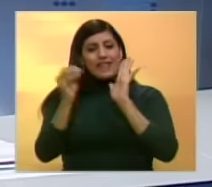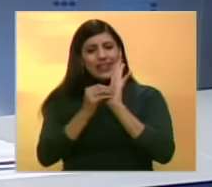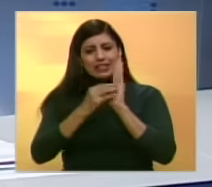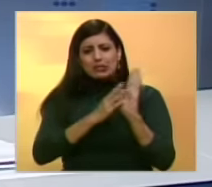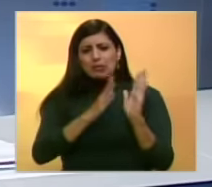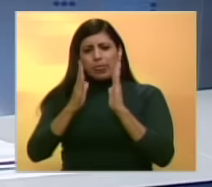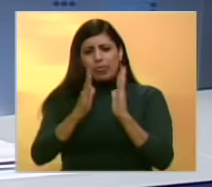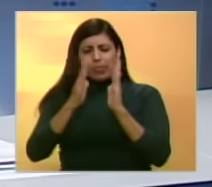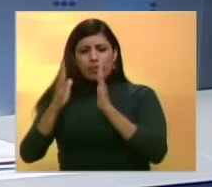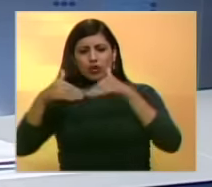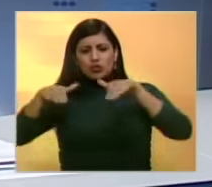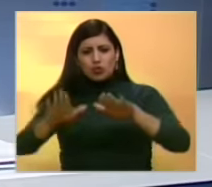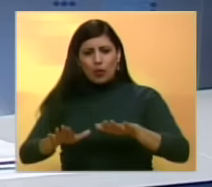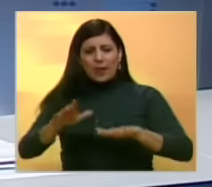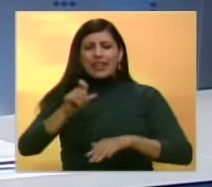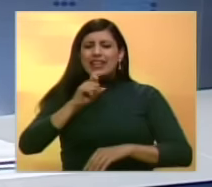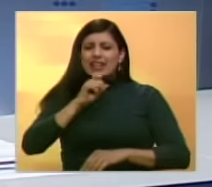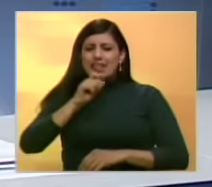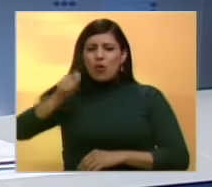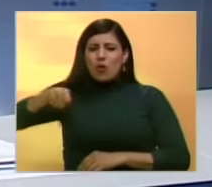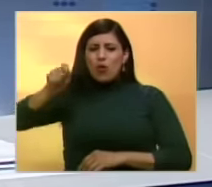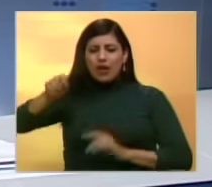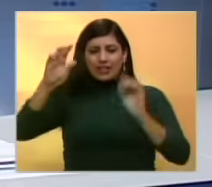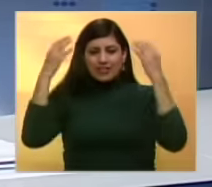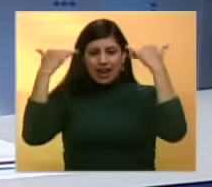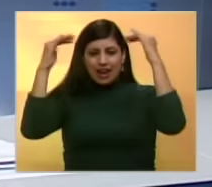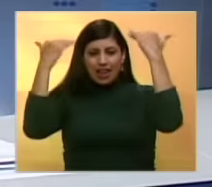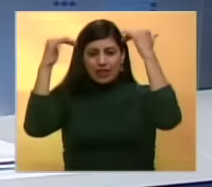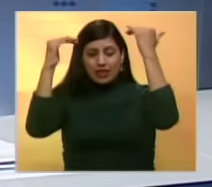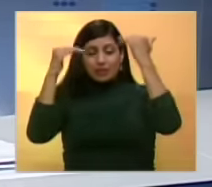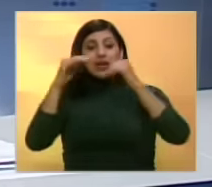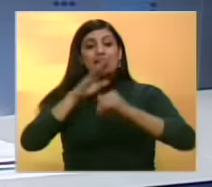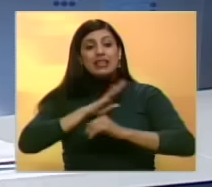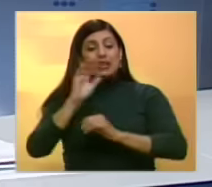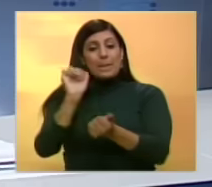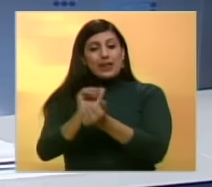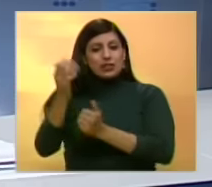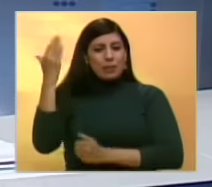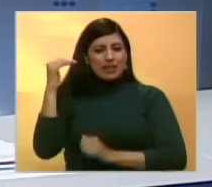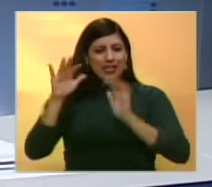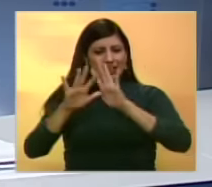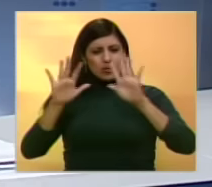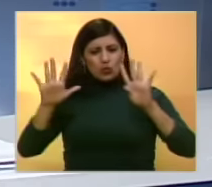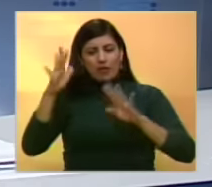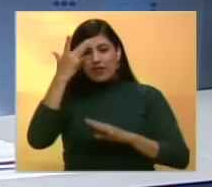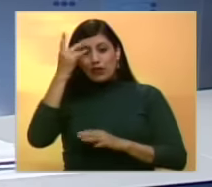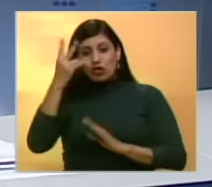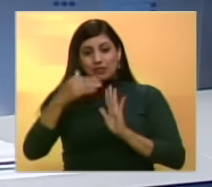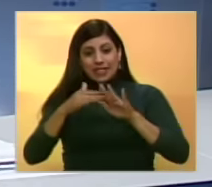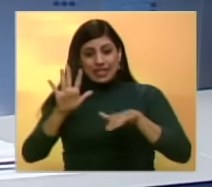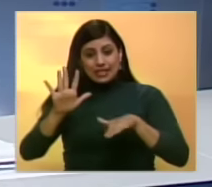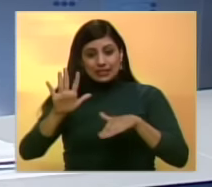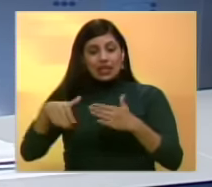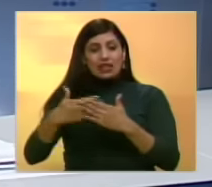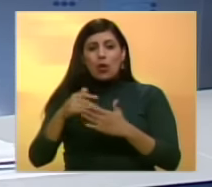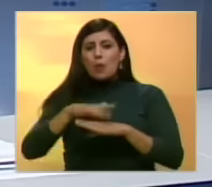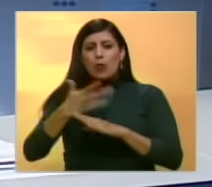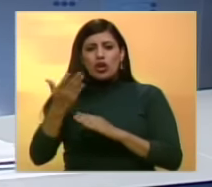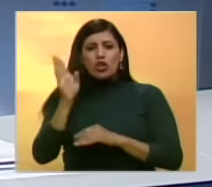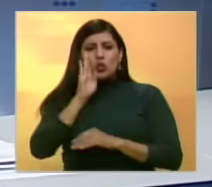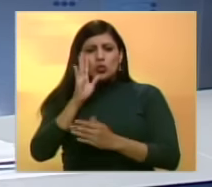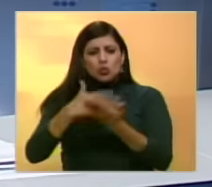audiencia preliminar contra el alcalde Metropolitano de Caracas Antonio Ledesma quien permanece detenido desde el pasado 19 de febrero 2015 por los delitos de